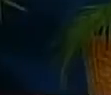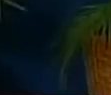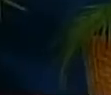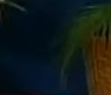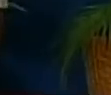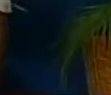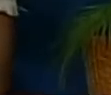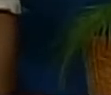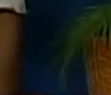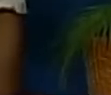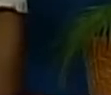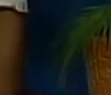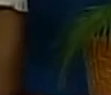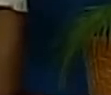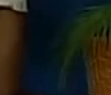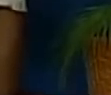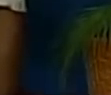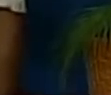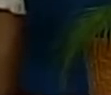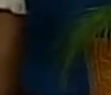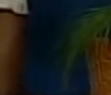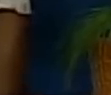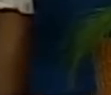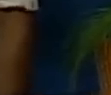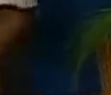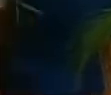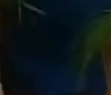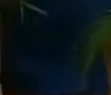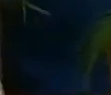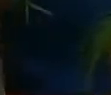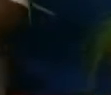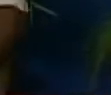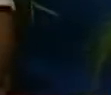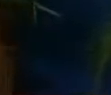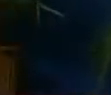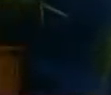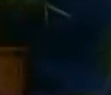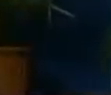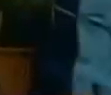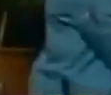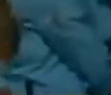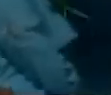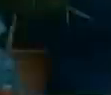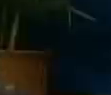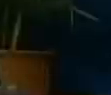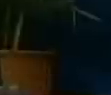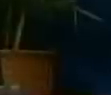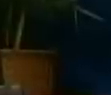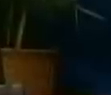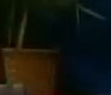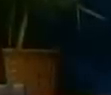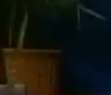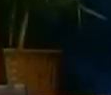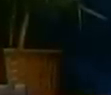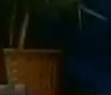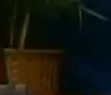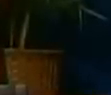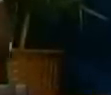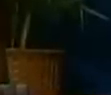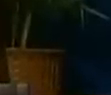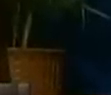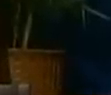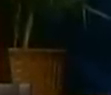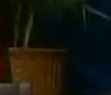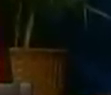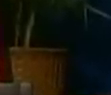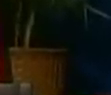haciendo universidades. Ven, eso es lo que estamos defendiendo. Y tenemos que irnos con la conciencia clara de lo